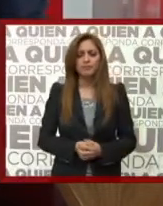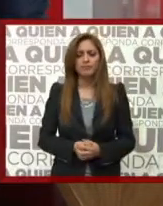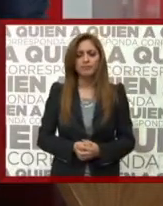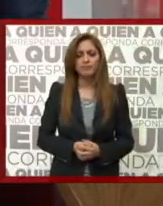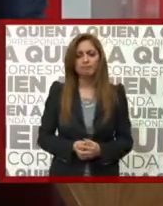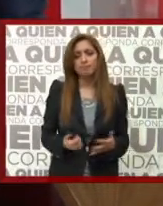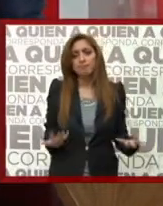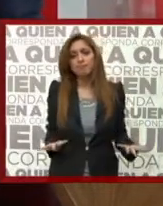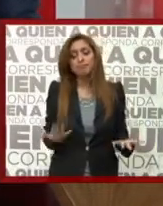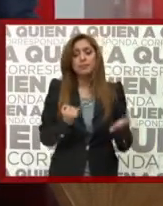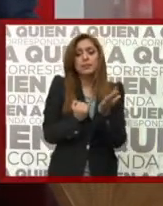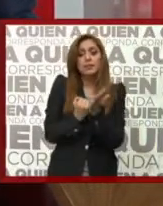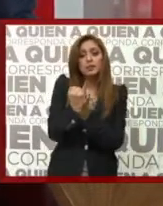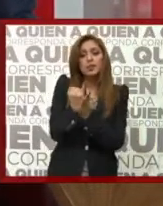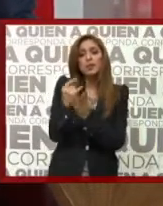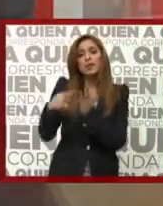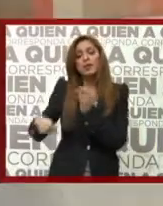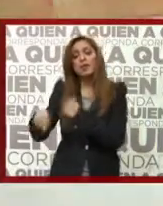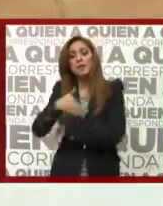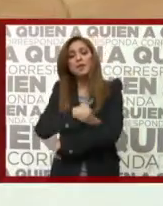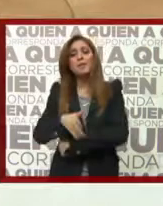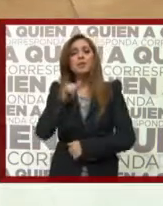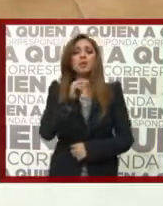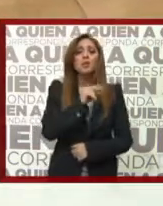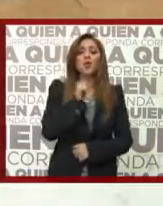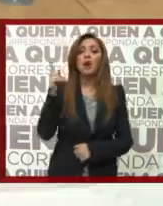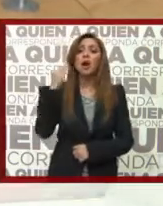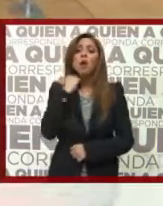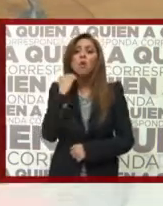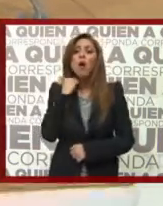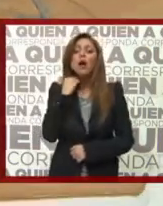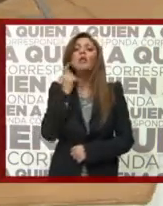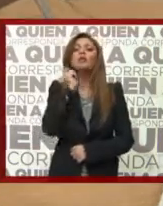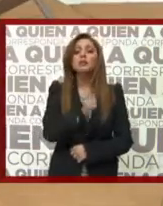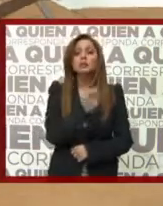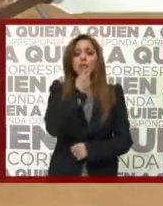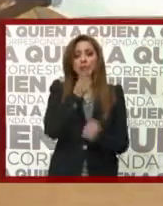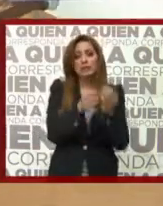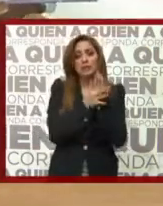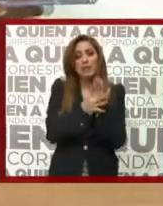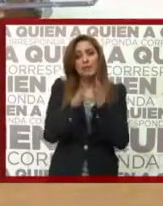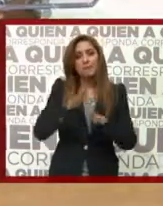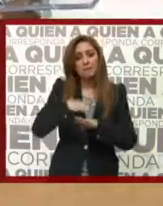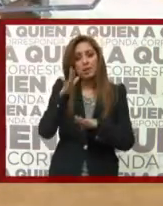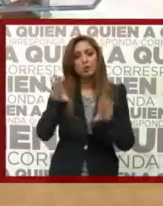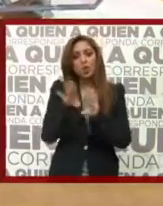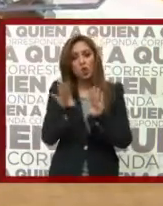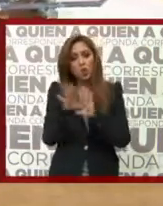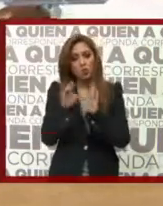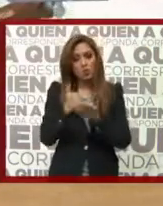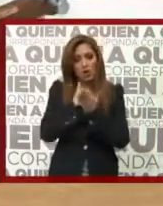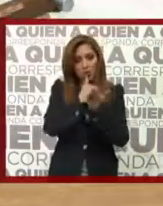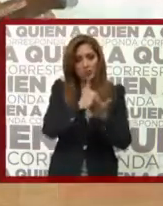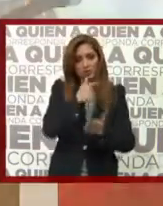Son decisiones que tomará la familia. Los abogados ya están hasta ofreciendo más abogados cómo le entran a este